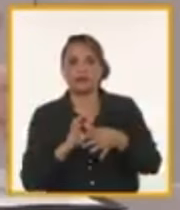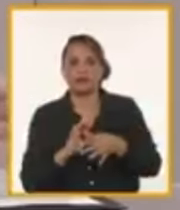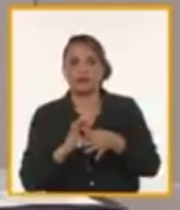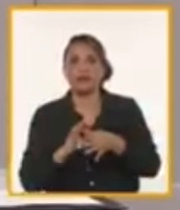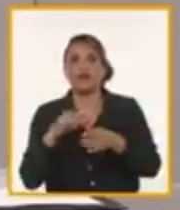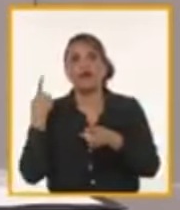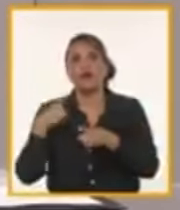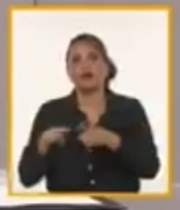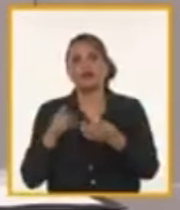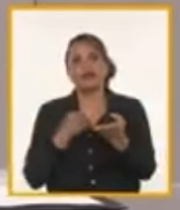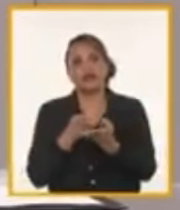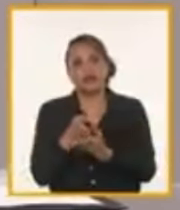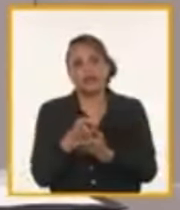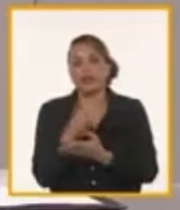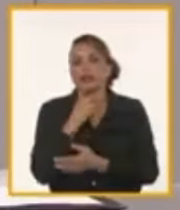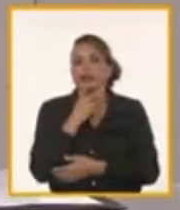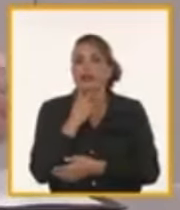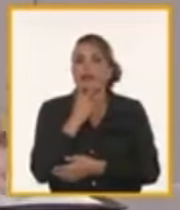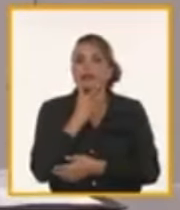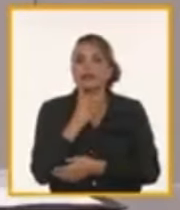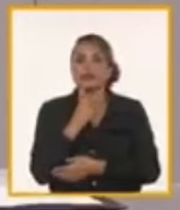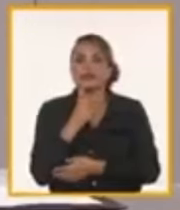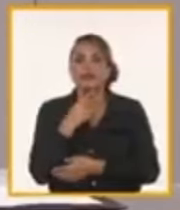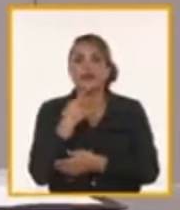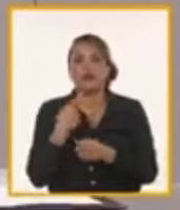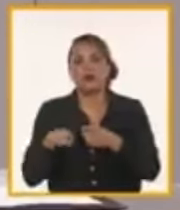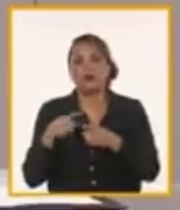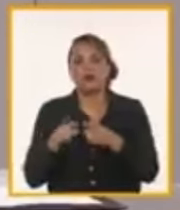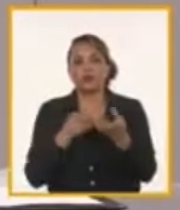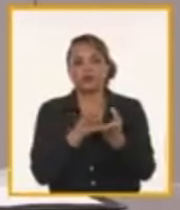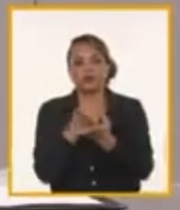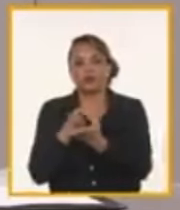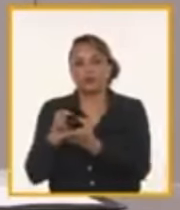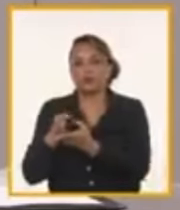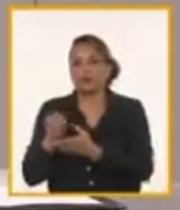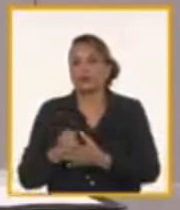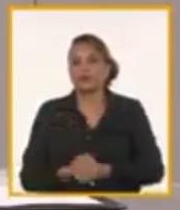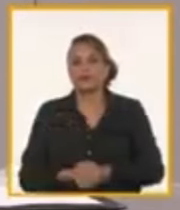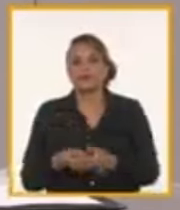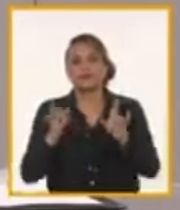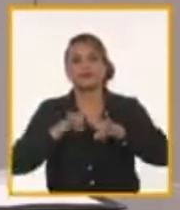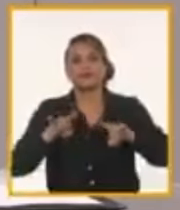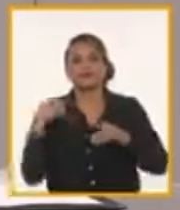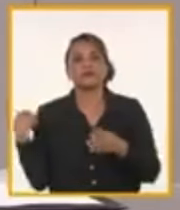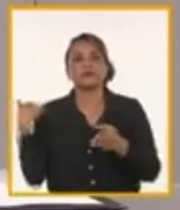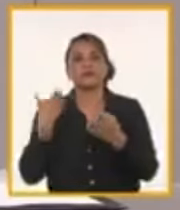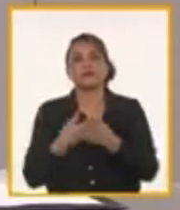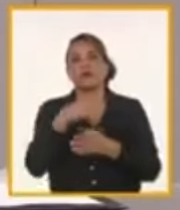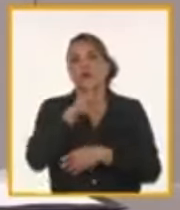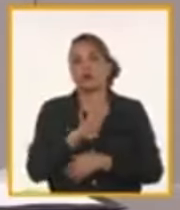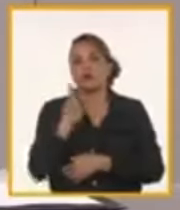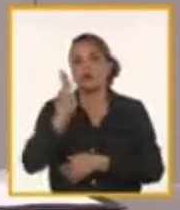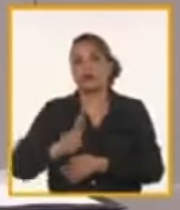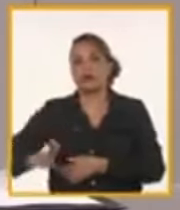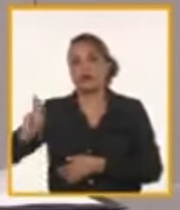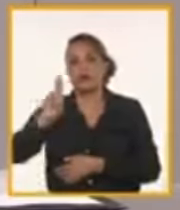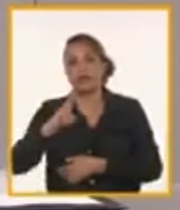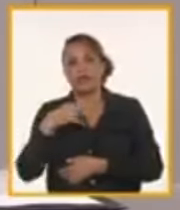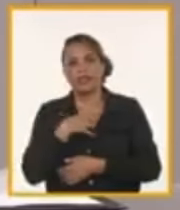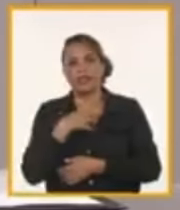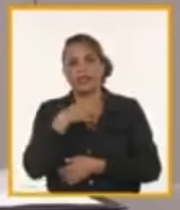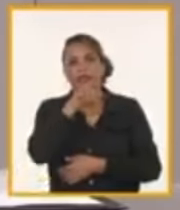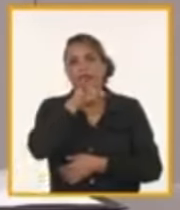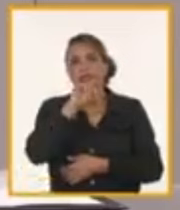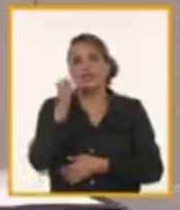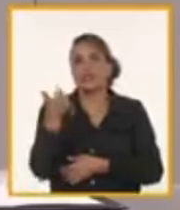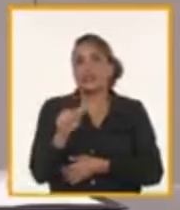otras carreras que tenían que ver con el resto de los perfiles es una universidad que ahora cuenta con cuatro facultades eh 10 centros